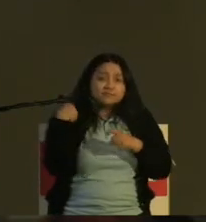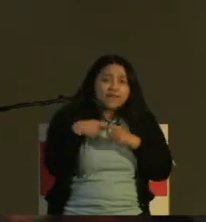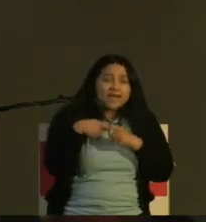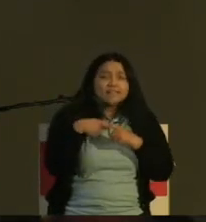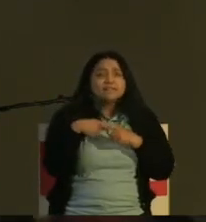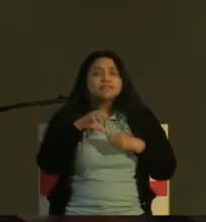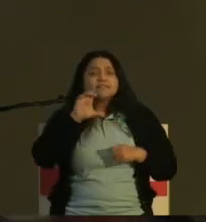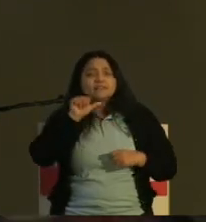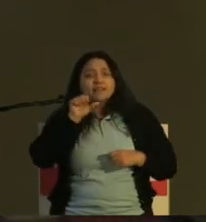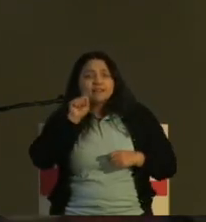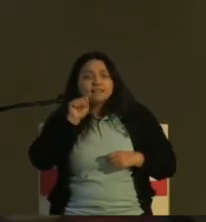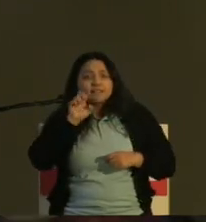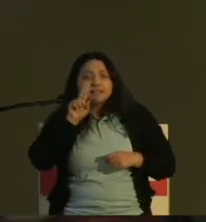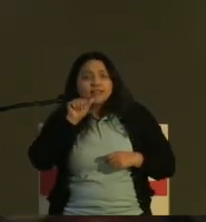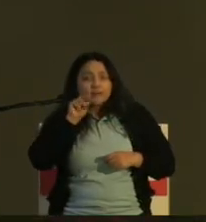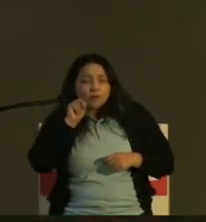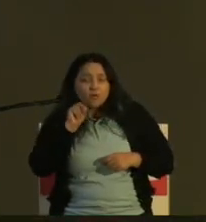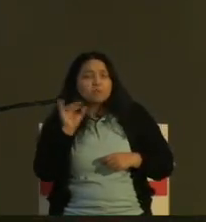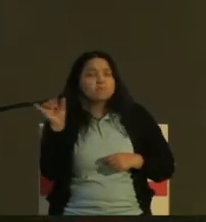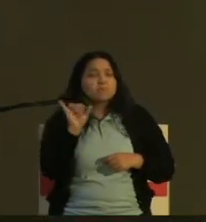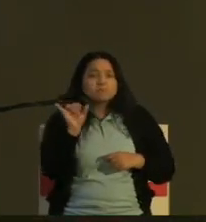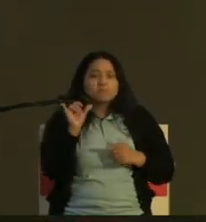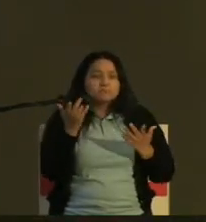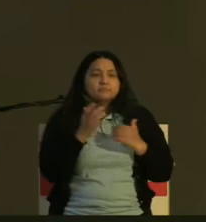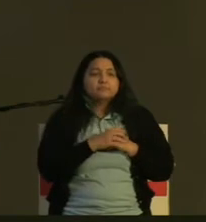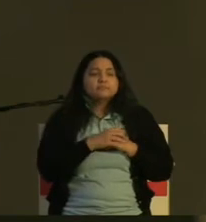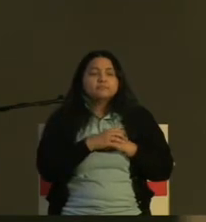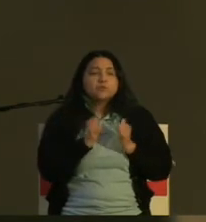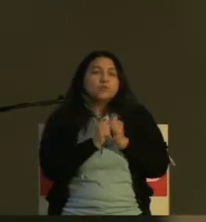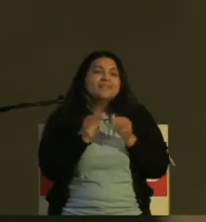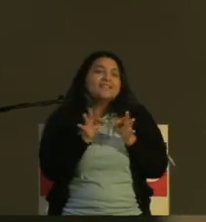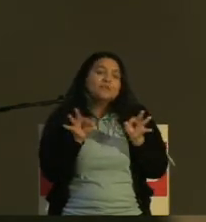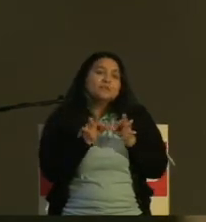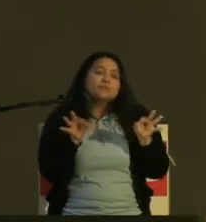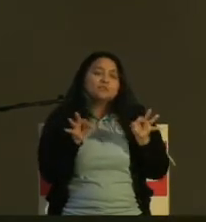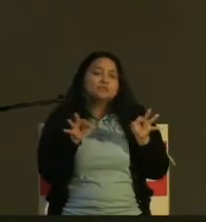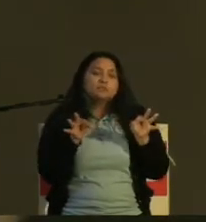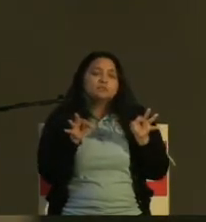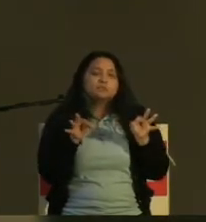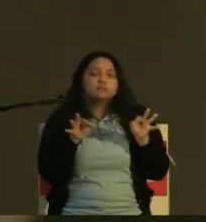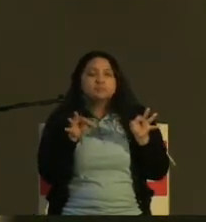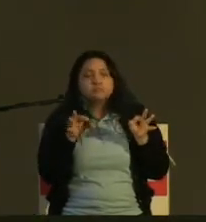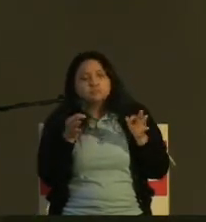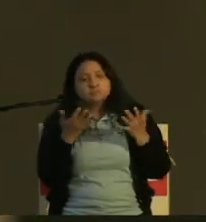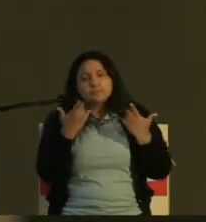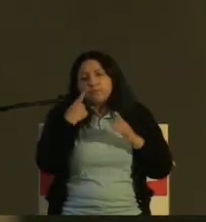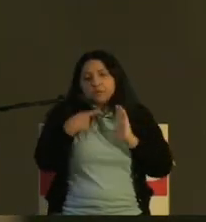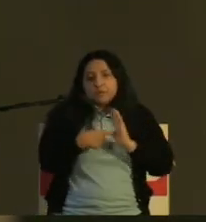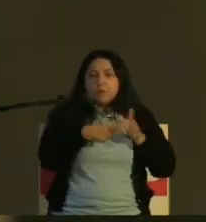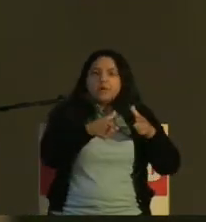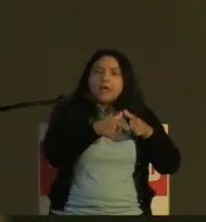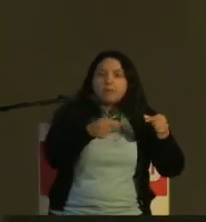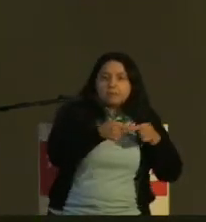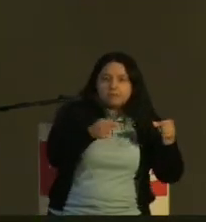hay un grave problema, sobre todo, con las lenguas, con ciertas lenguas, con el japonés, por